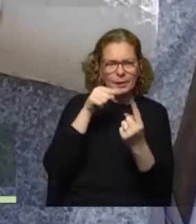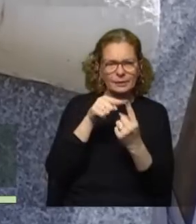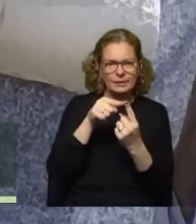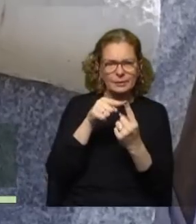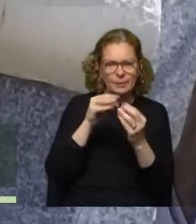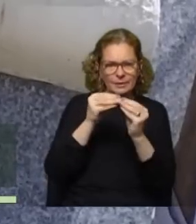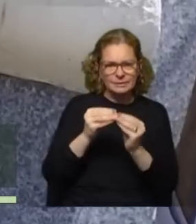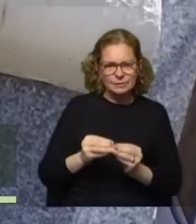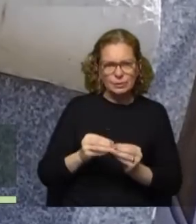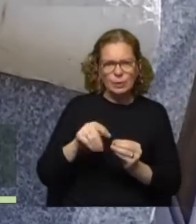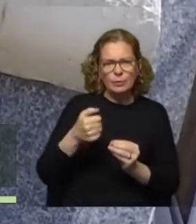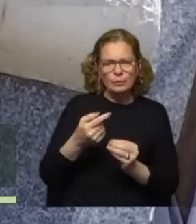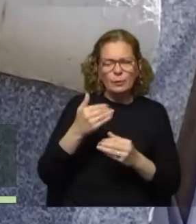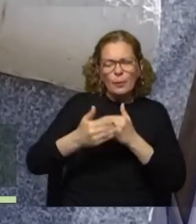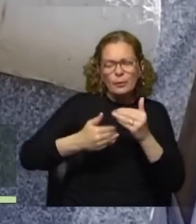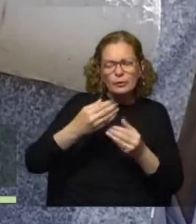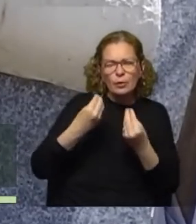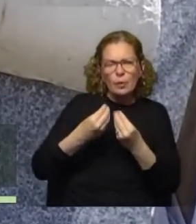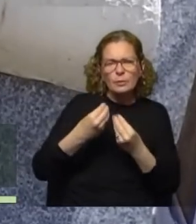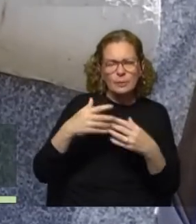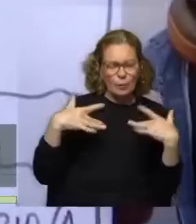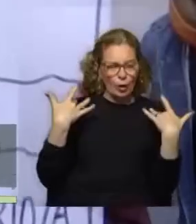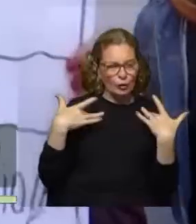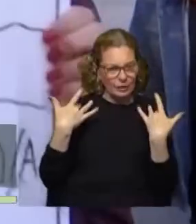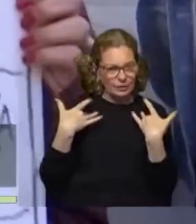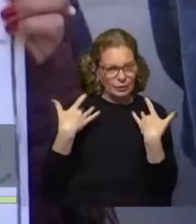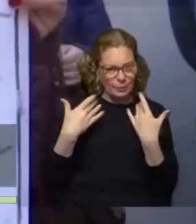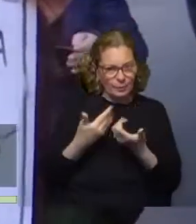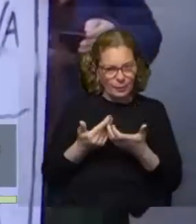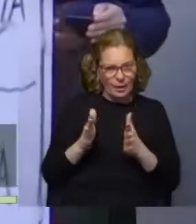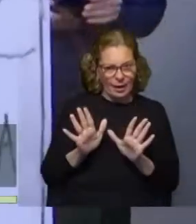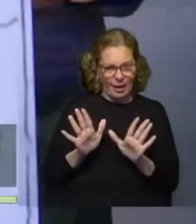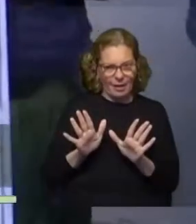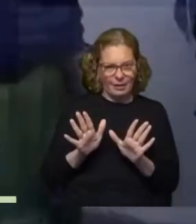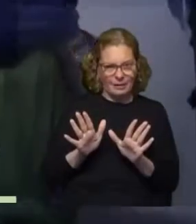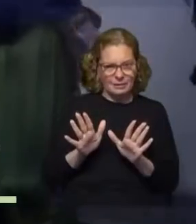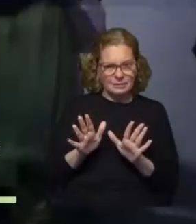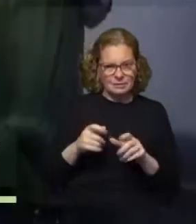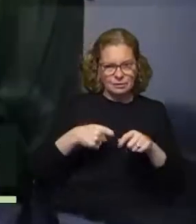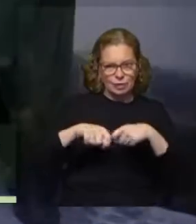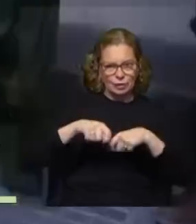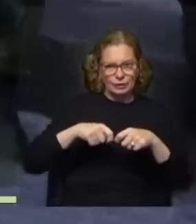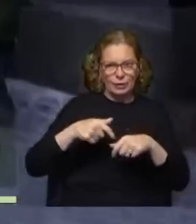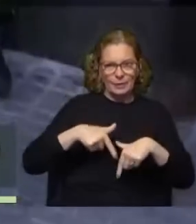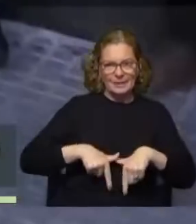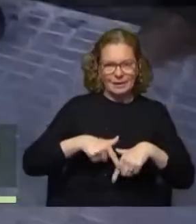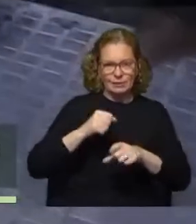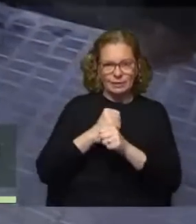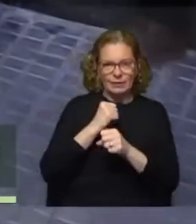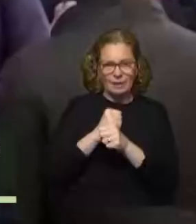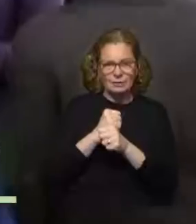la rendición próxima Cómo es el proceso estamos muy contentos de haber podido abrir el marco de negociación aquí en el Ministerio de trabajo